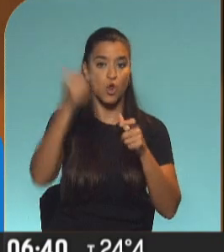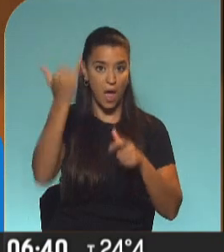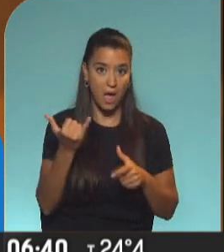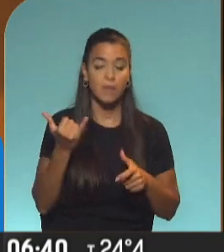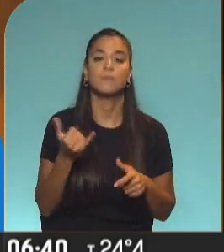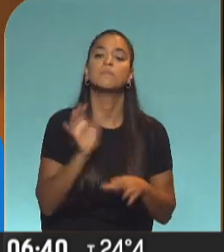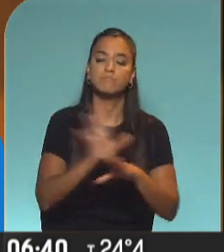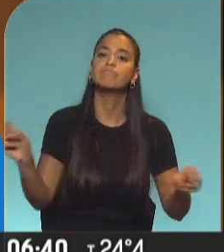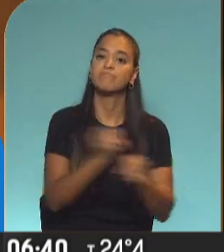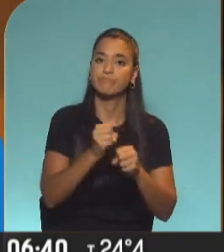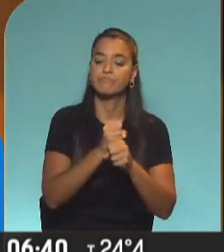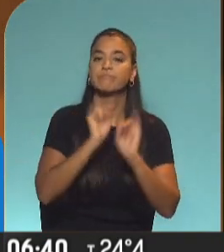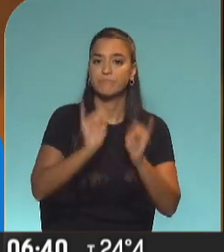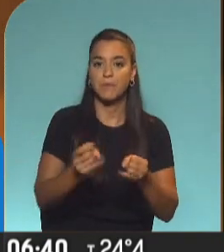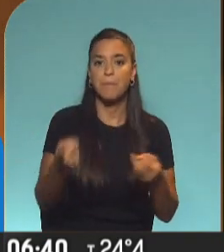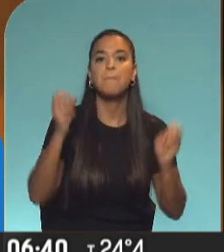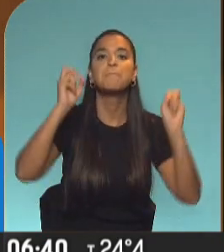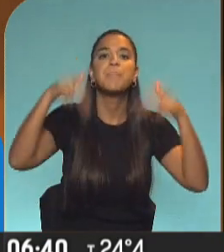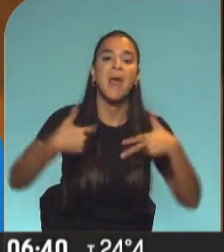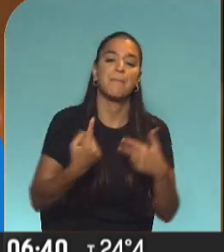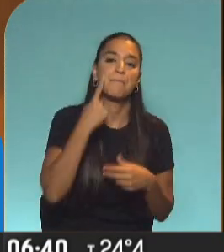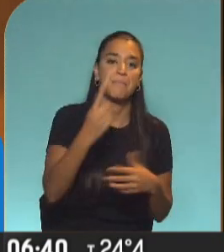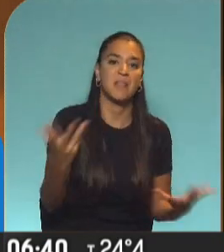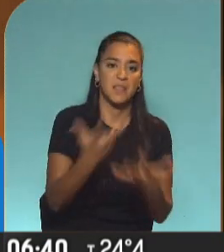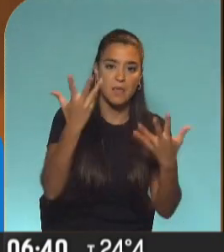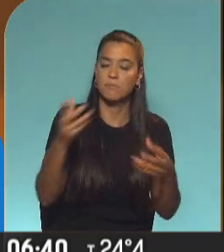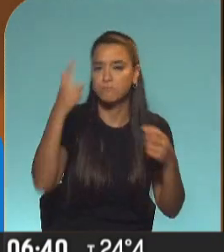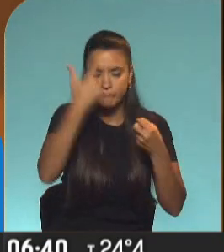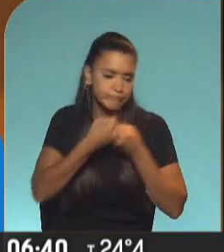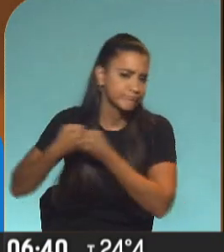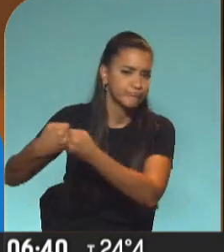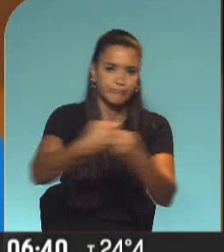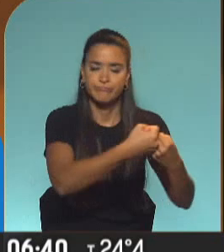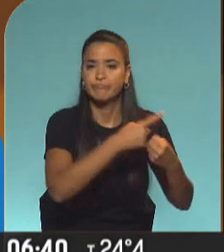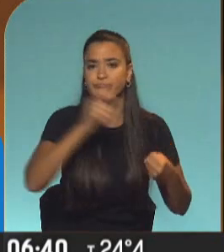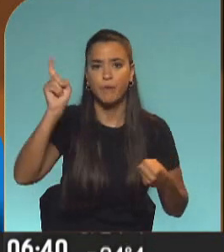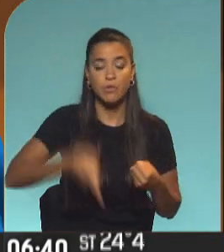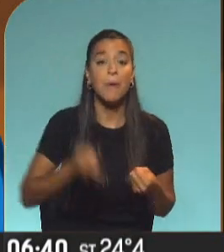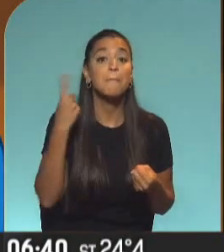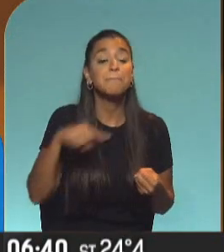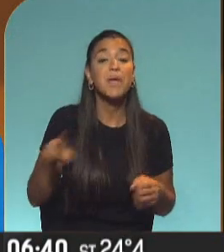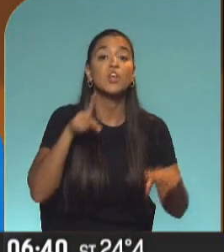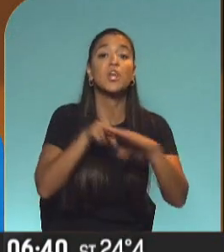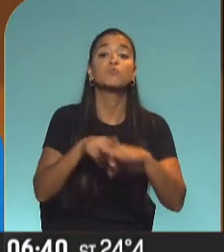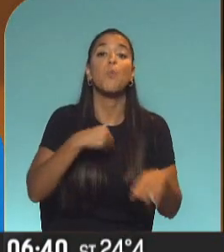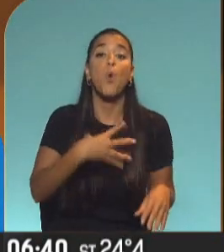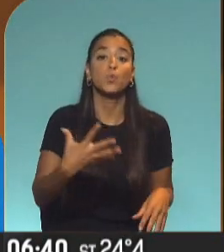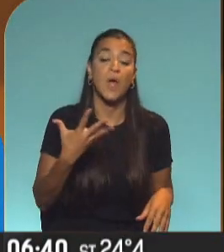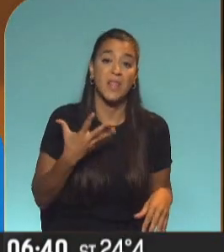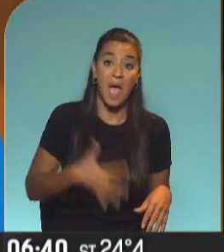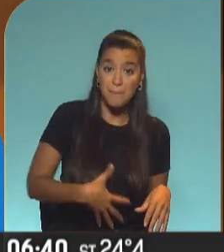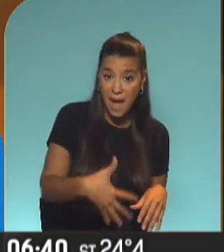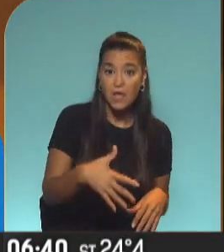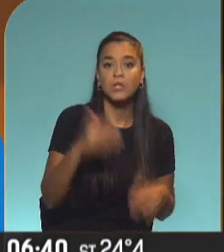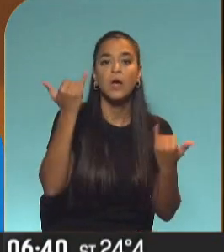le dieron dictamen. A lo que es el plan de los 1000 días salió dictamen por unanimidad. Bien. Pero a la interrupción voluntaria del embarazo